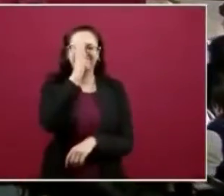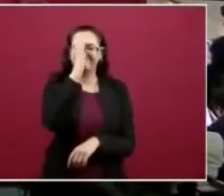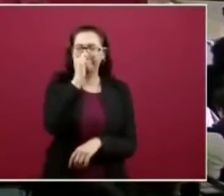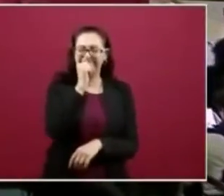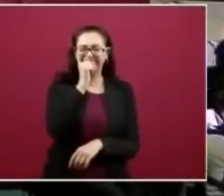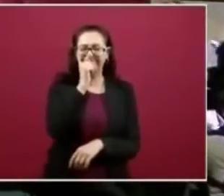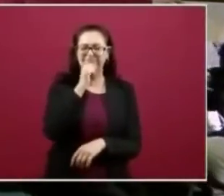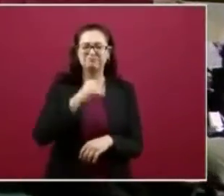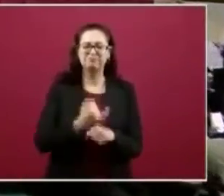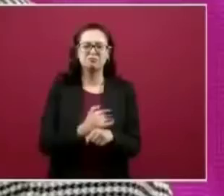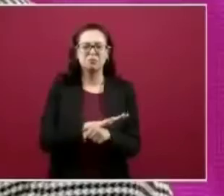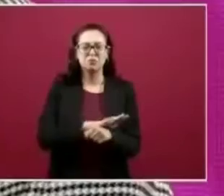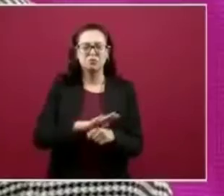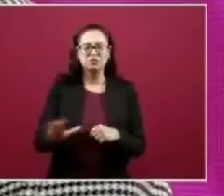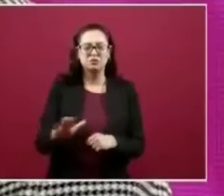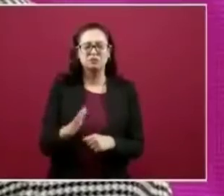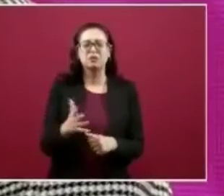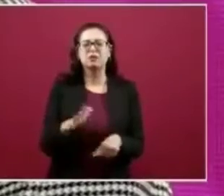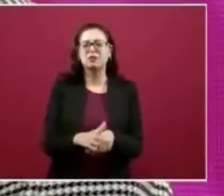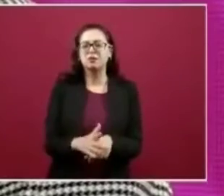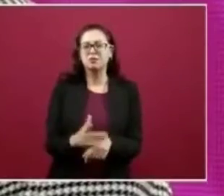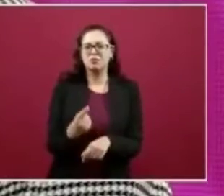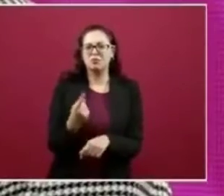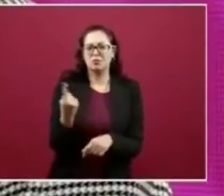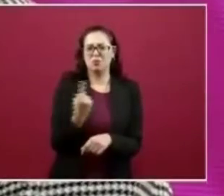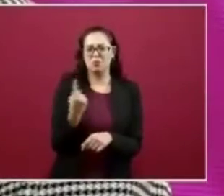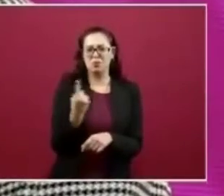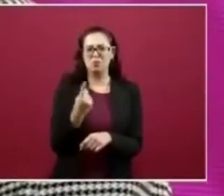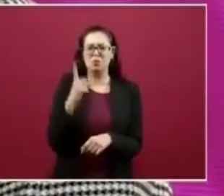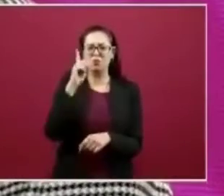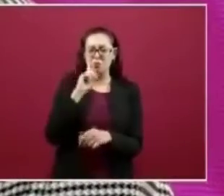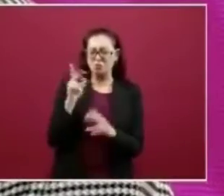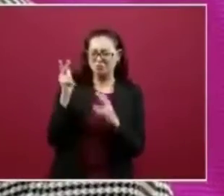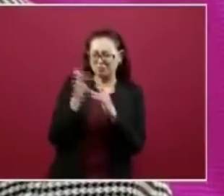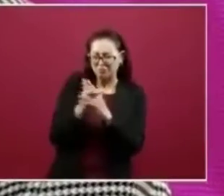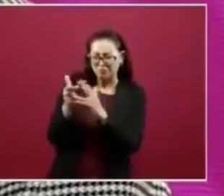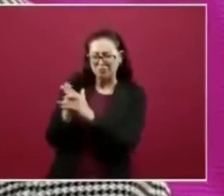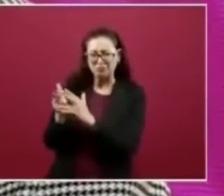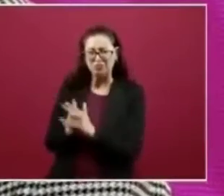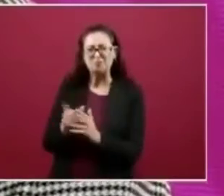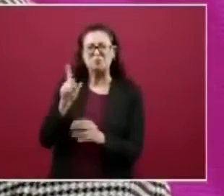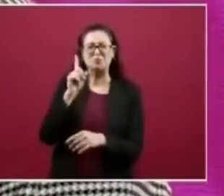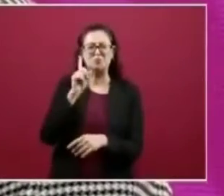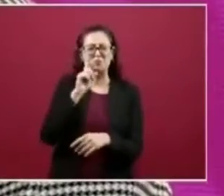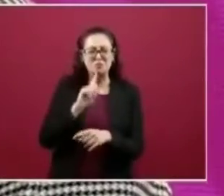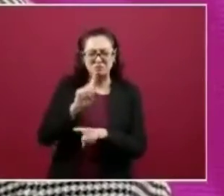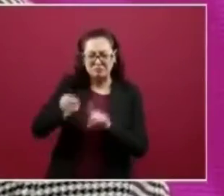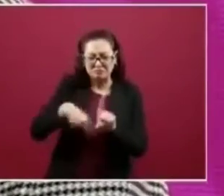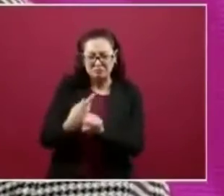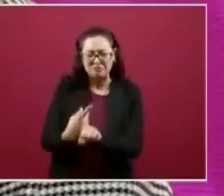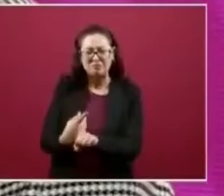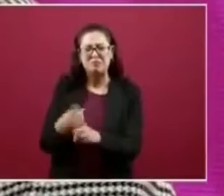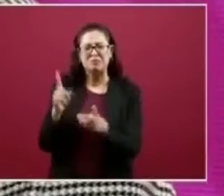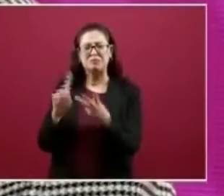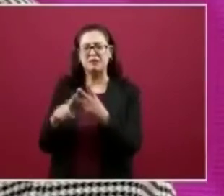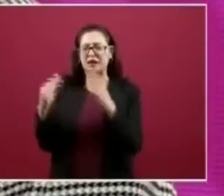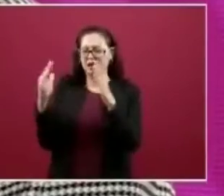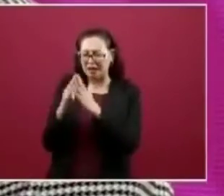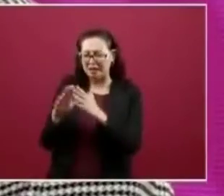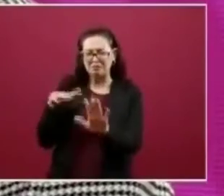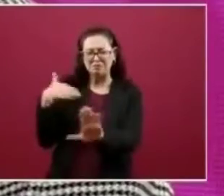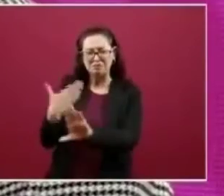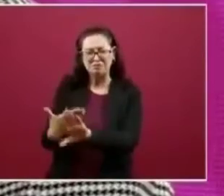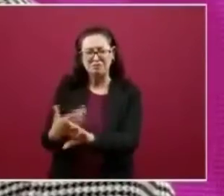ni como gobierno, porque la existencia de la violencia feminicida, de la violencia sexual y de la violencia doméstica